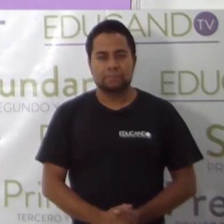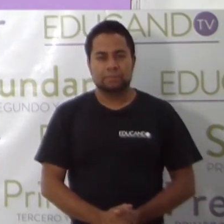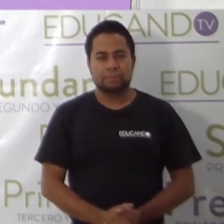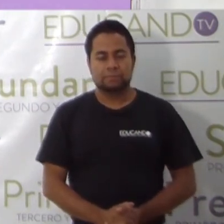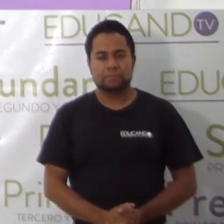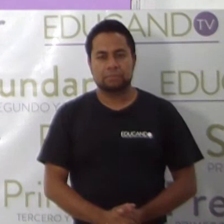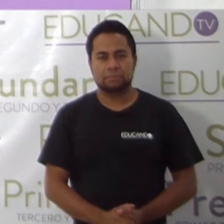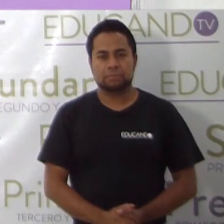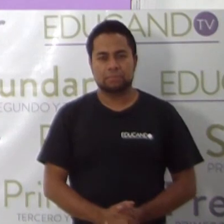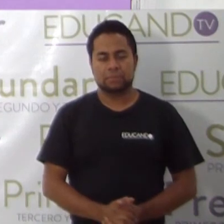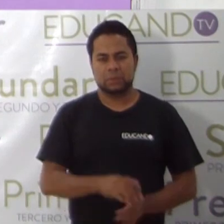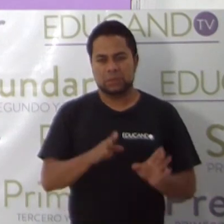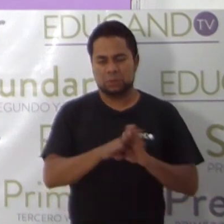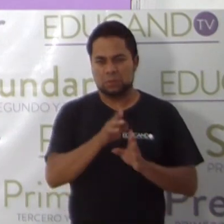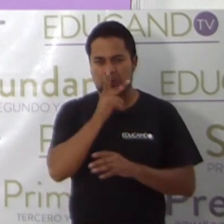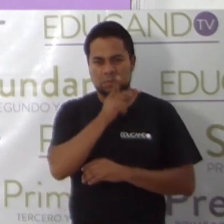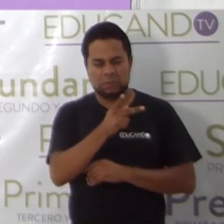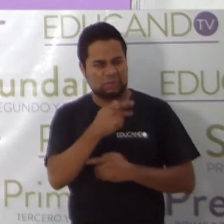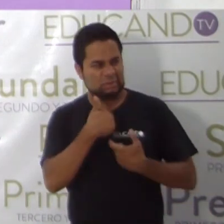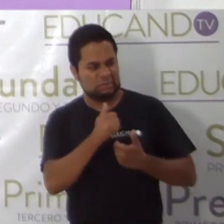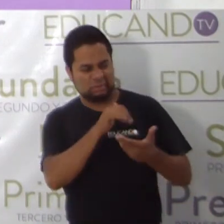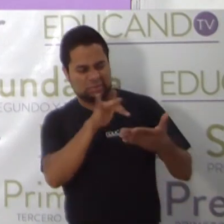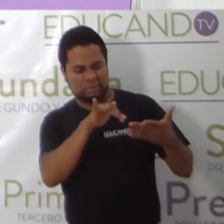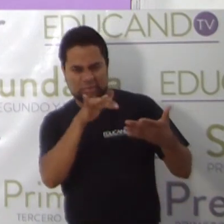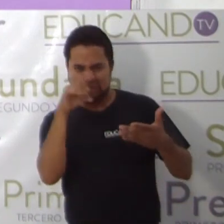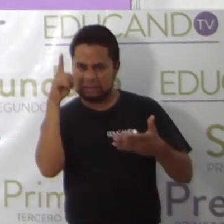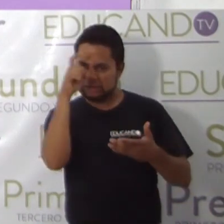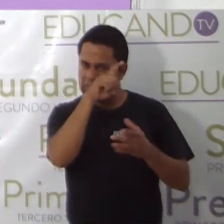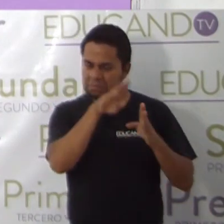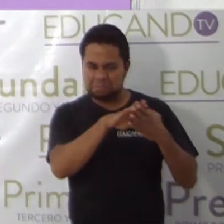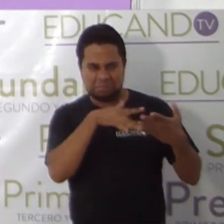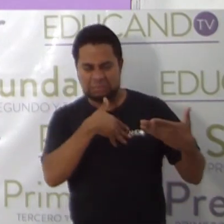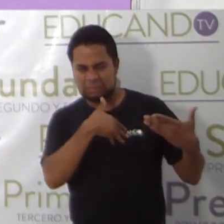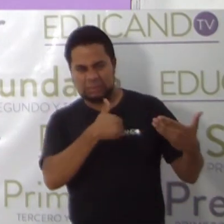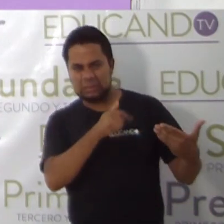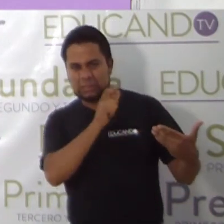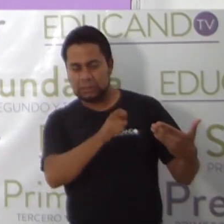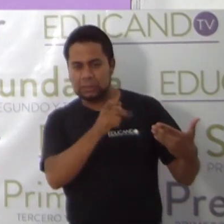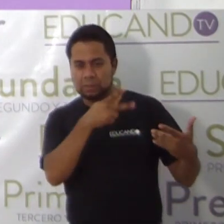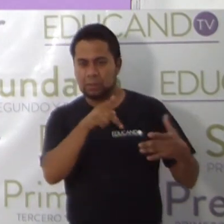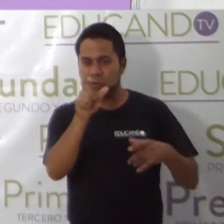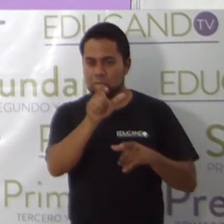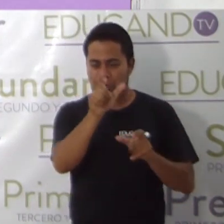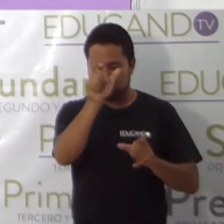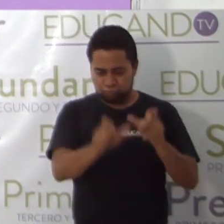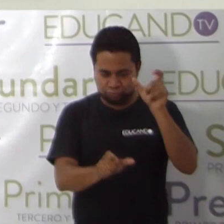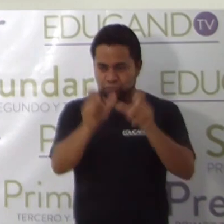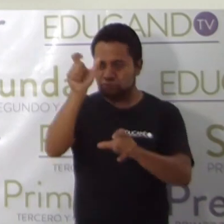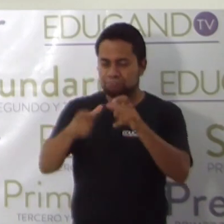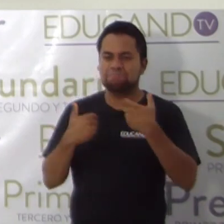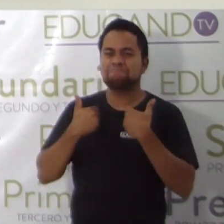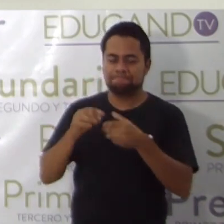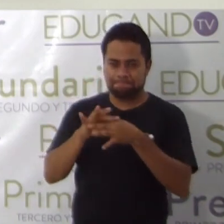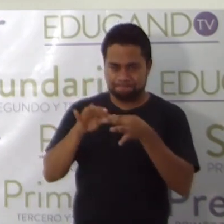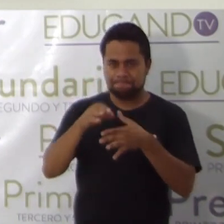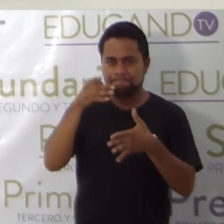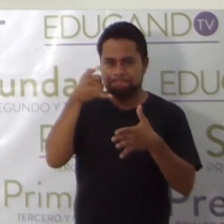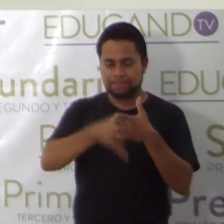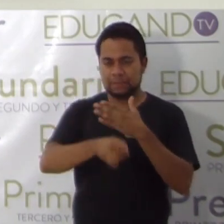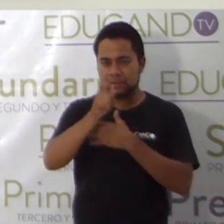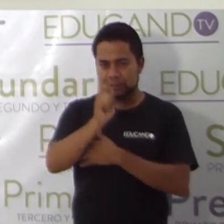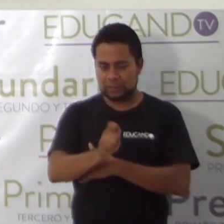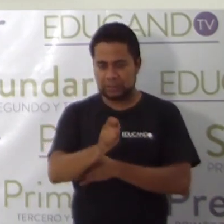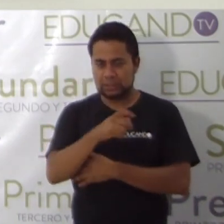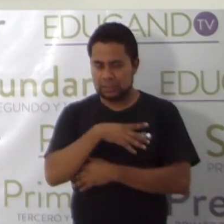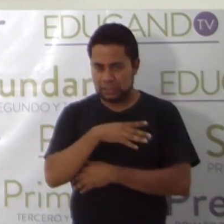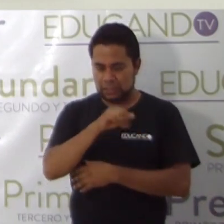solo la definición es un poquito difícil de entender exactamente de qué se trata, pero en la columna lo vamos a explicar. La frecuencia absoluta entonces